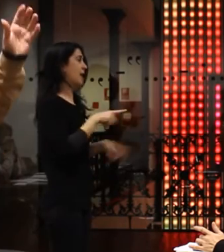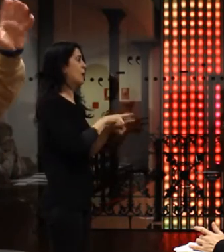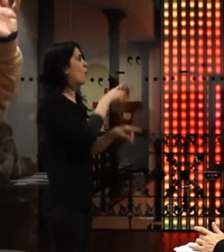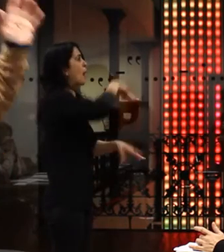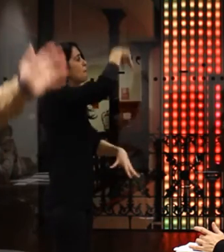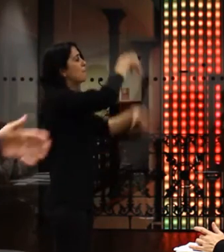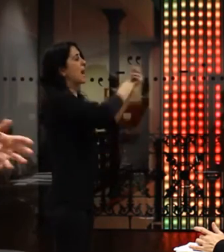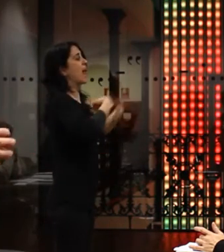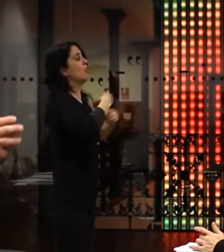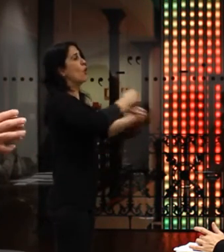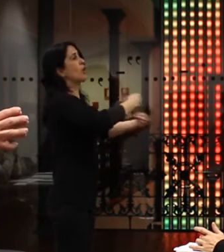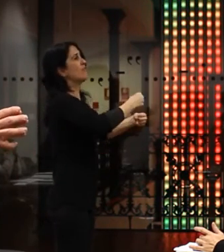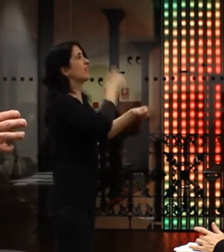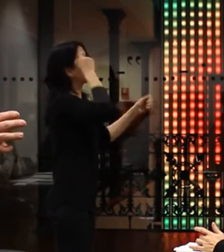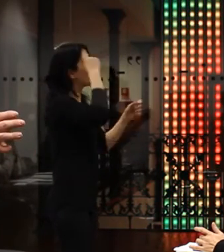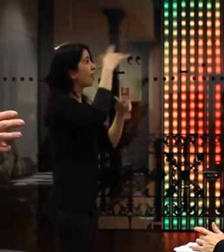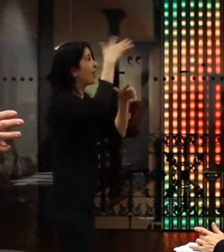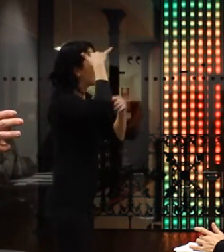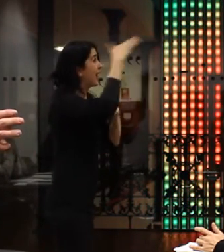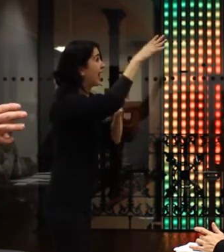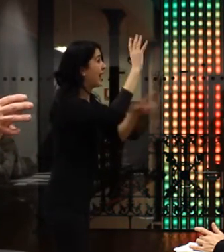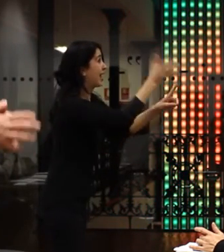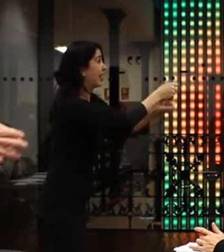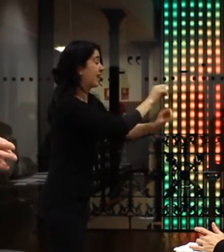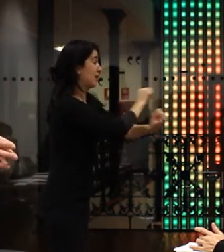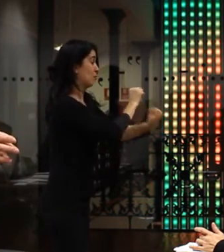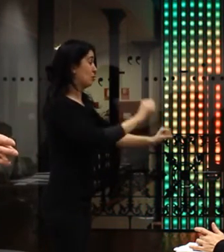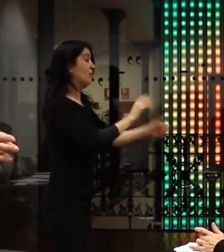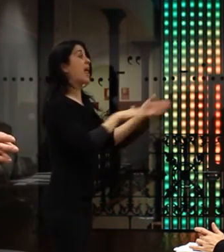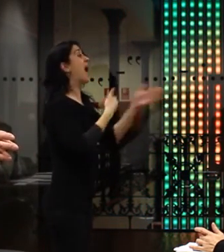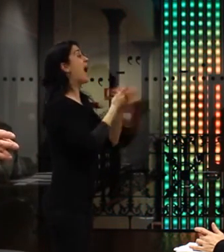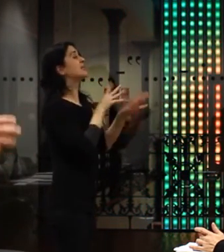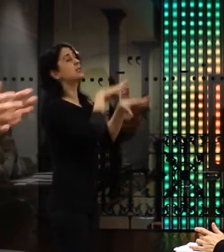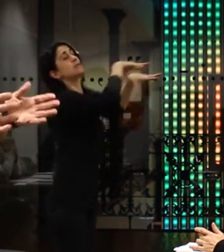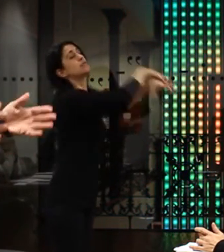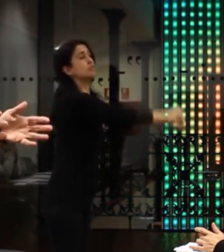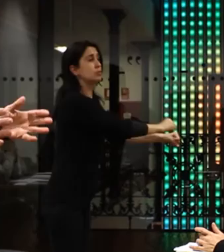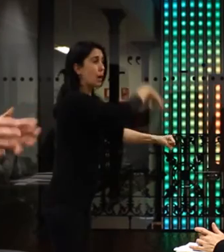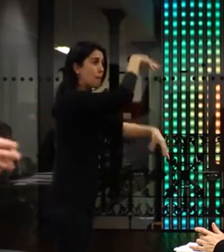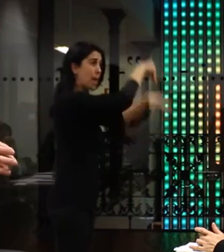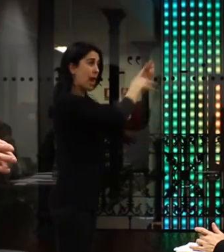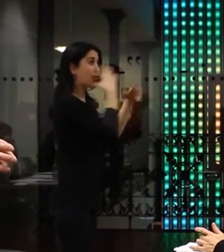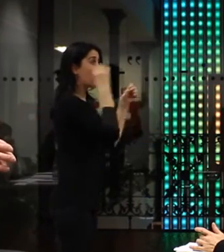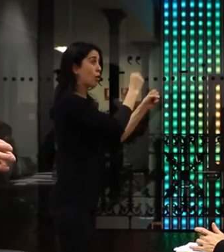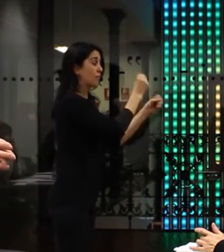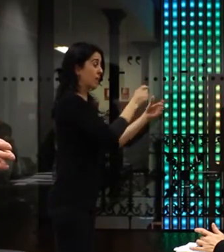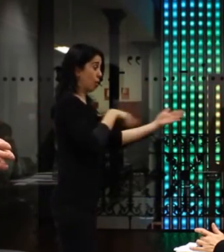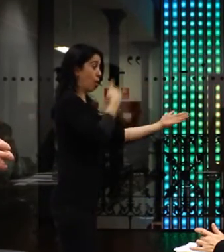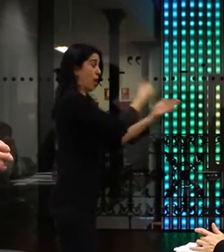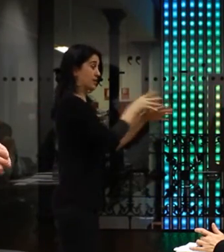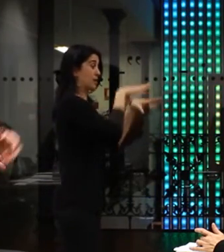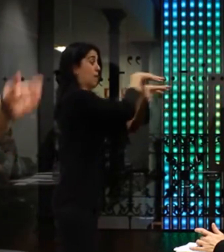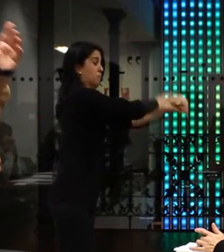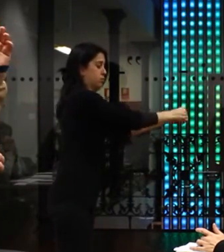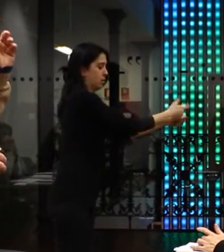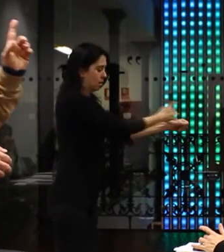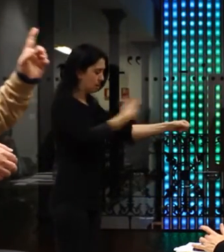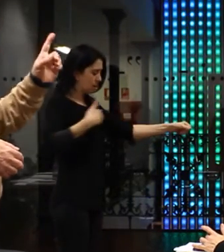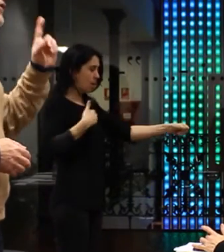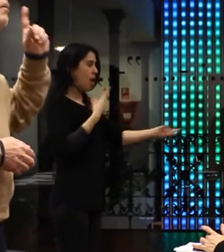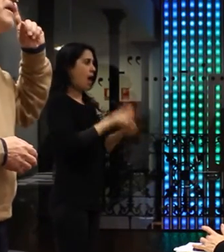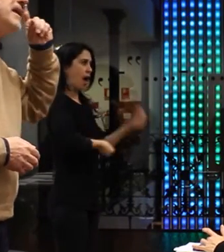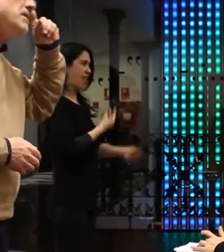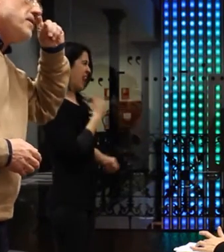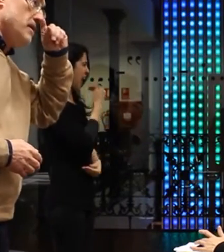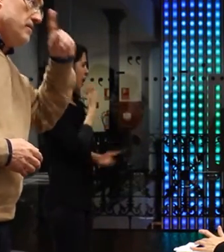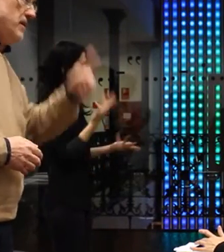Invierno, más allá de nuestros sueños, habrá que hacer alguna cosa. Y nosotros desde Podemos lo hicimos en noviembre